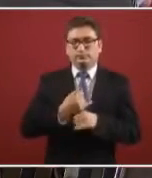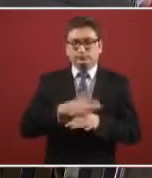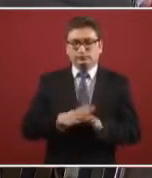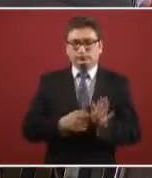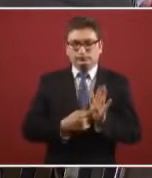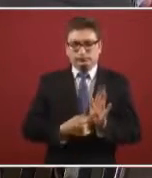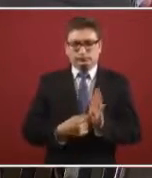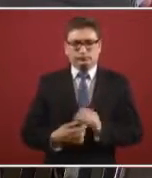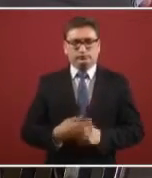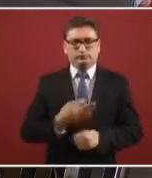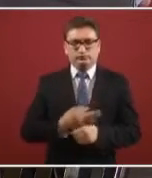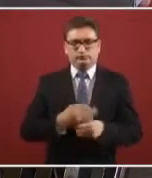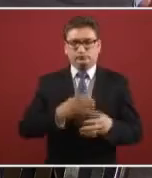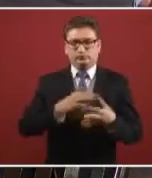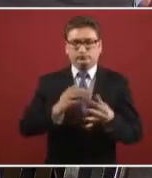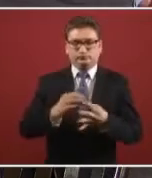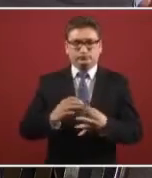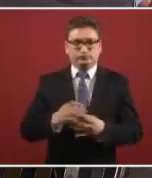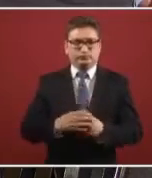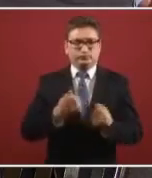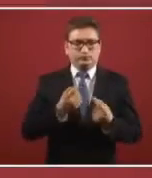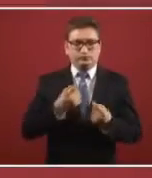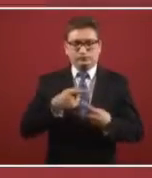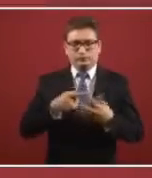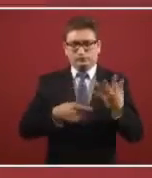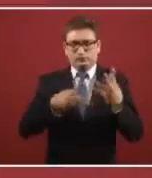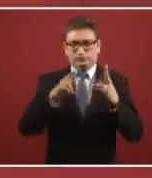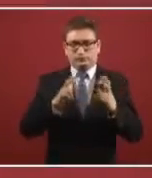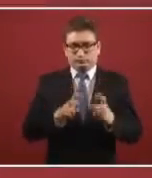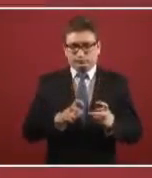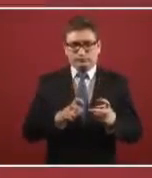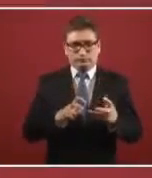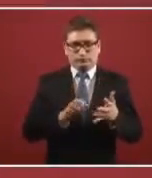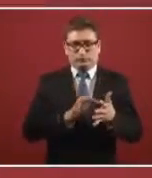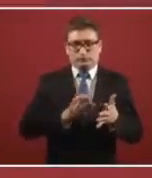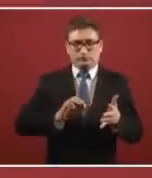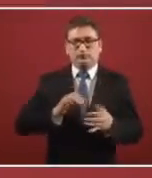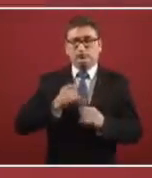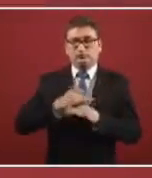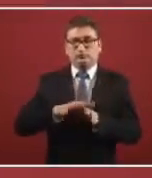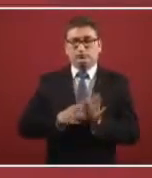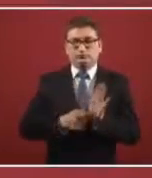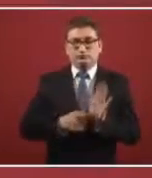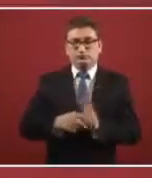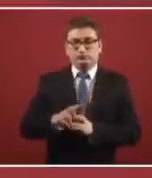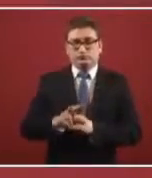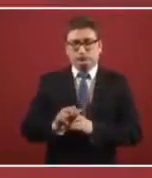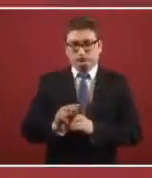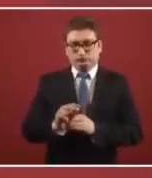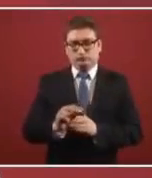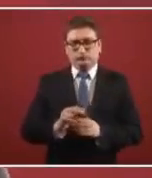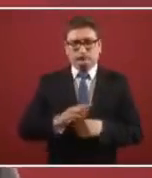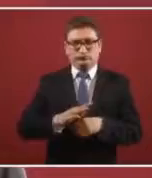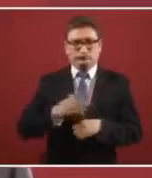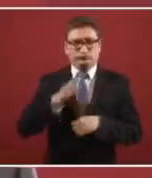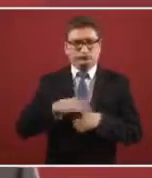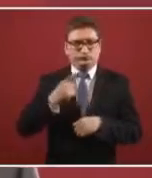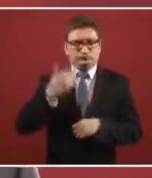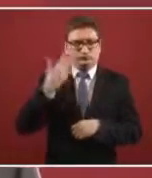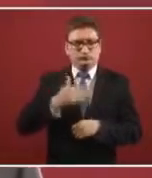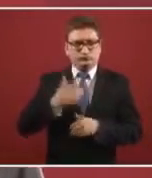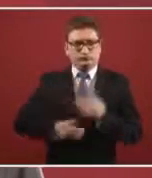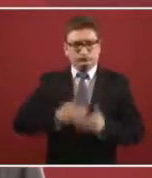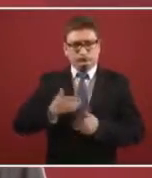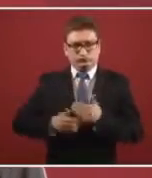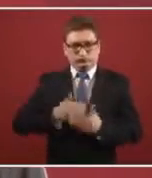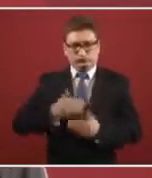And señalar so desde un today we're principio going que to hay asuntos present que nos from the vamos a beginning, reservar la información and we're que going to corresponde reserve the particularmente a information todos los procesos de las that